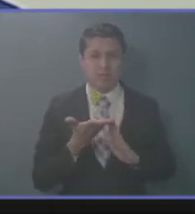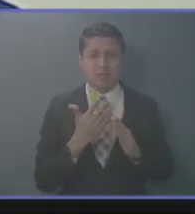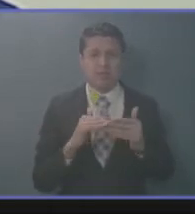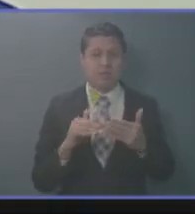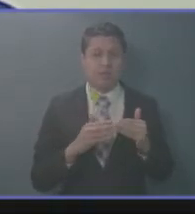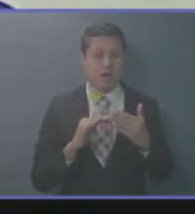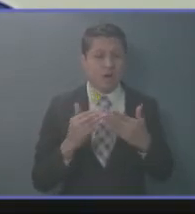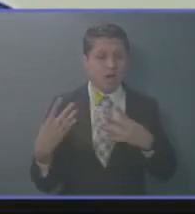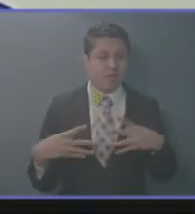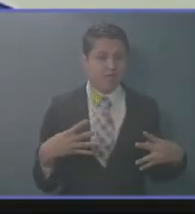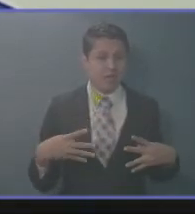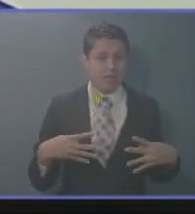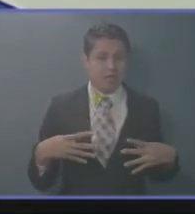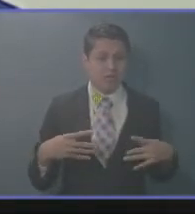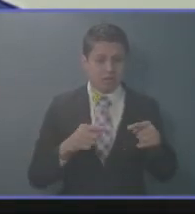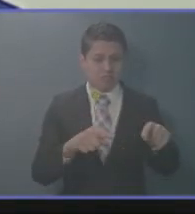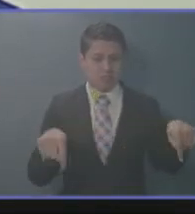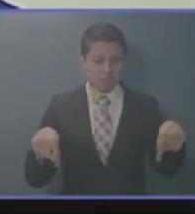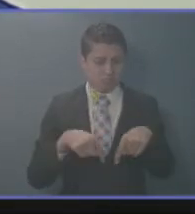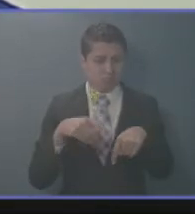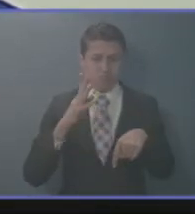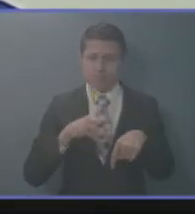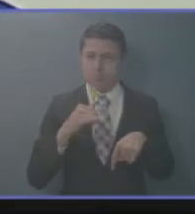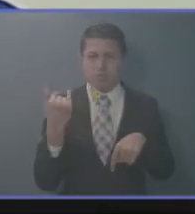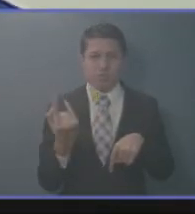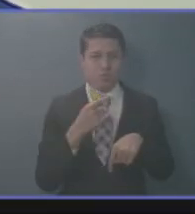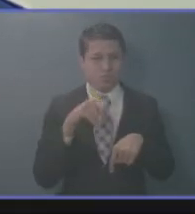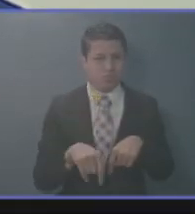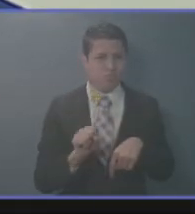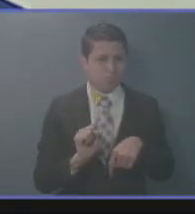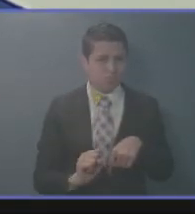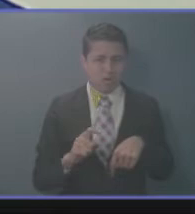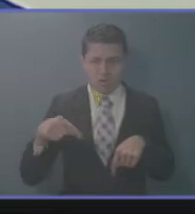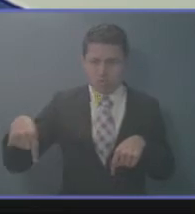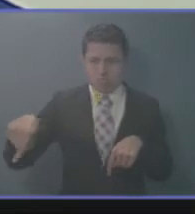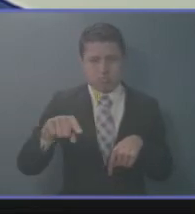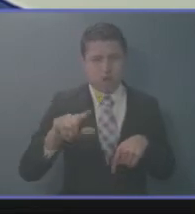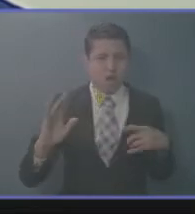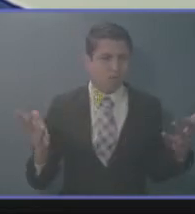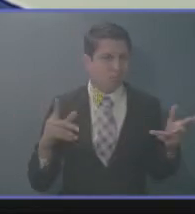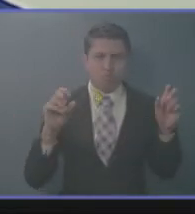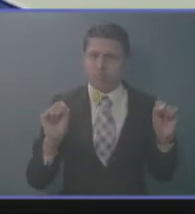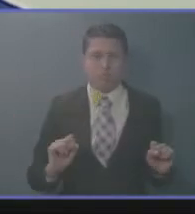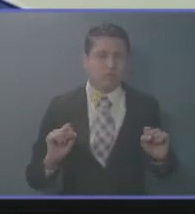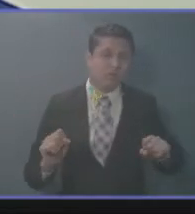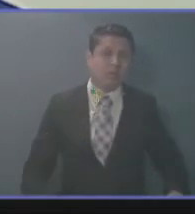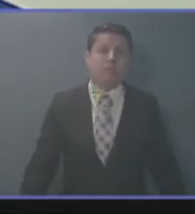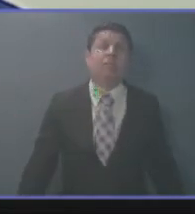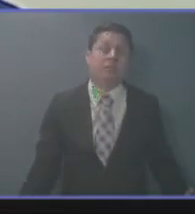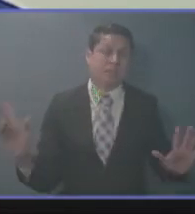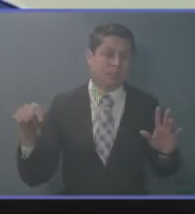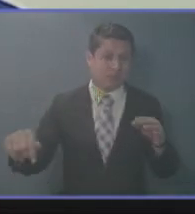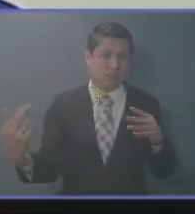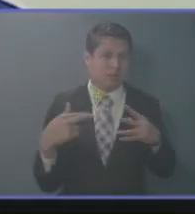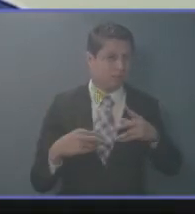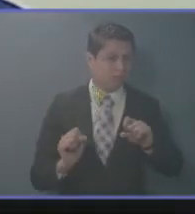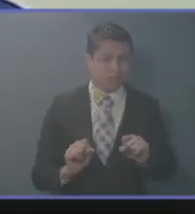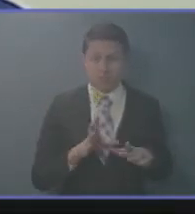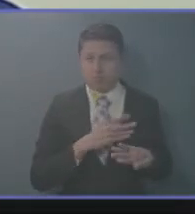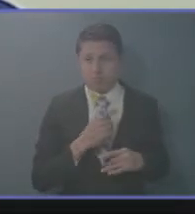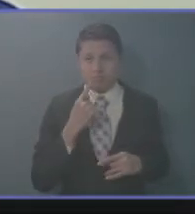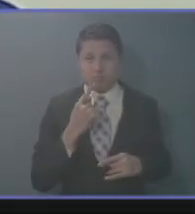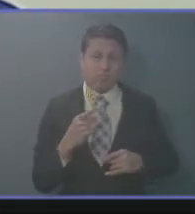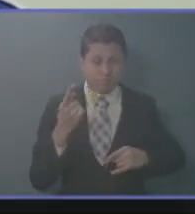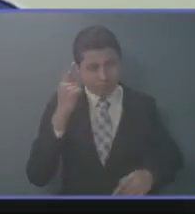instalaciones autorizadas. Romanos 5, que el incumplimiento a la disposición antes mencionada